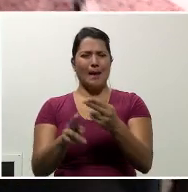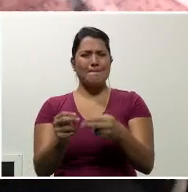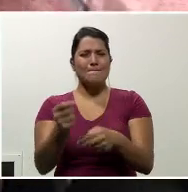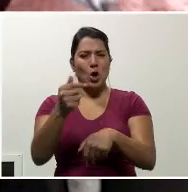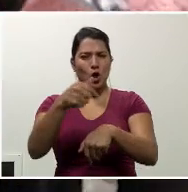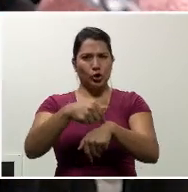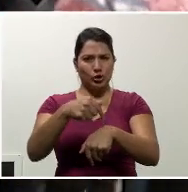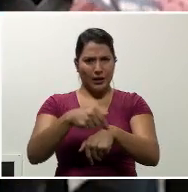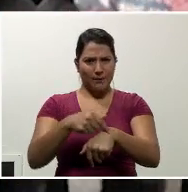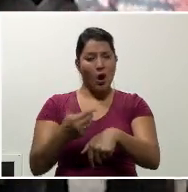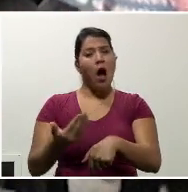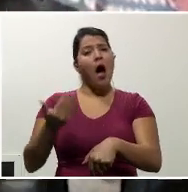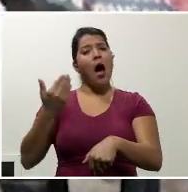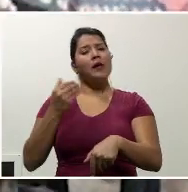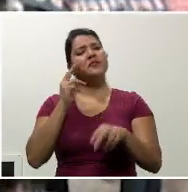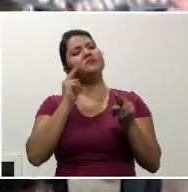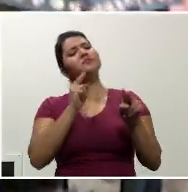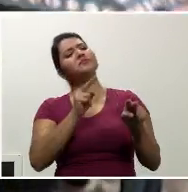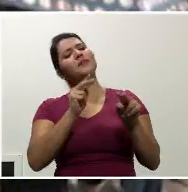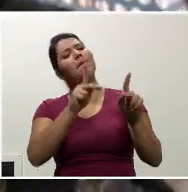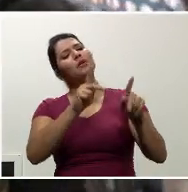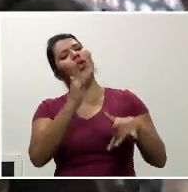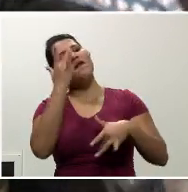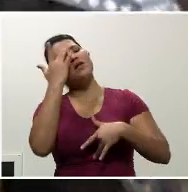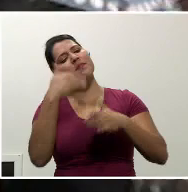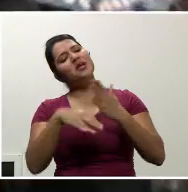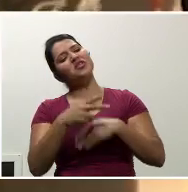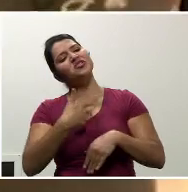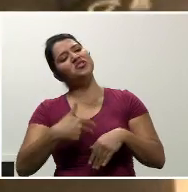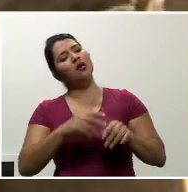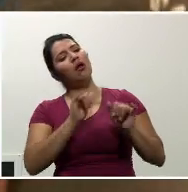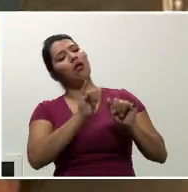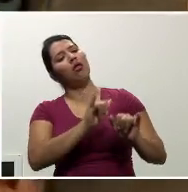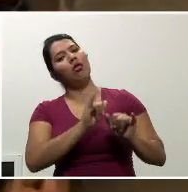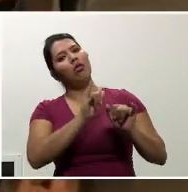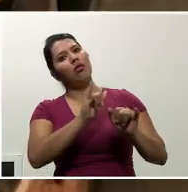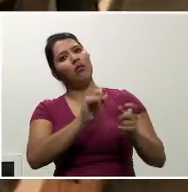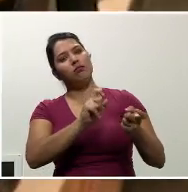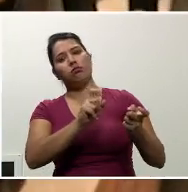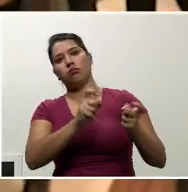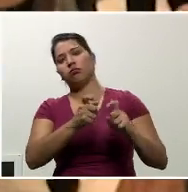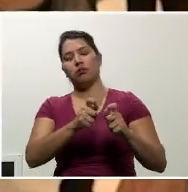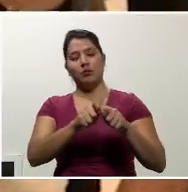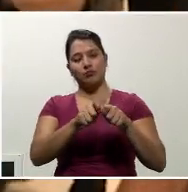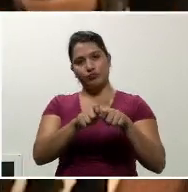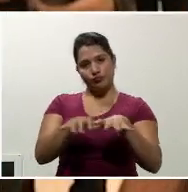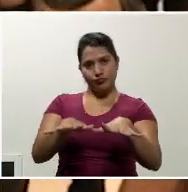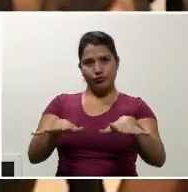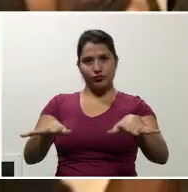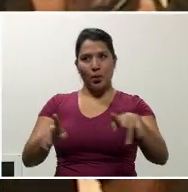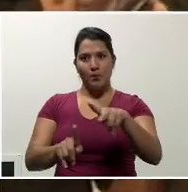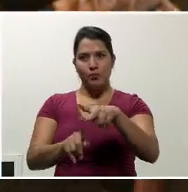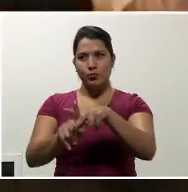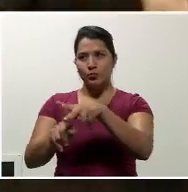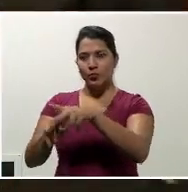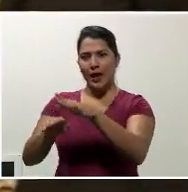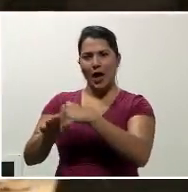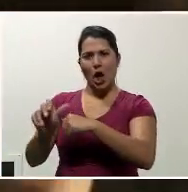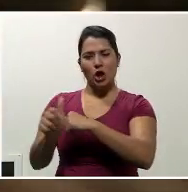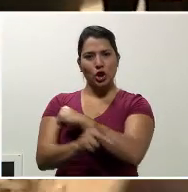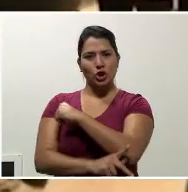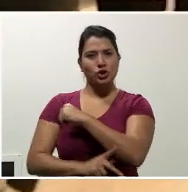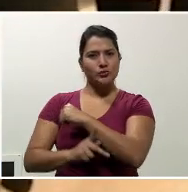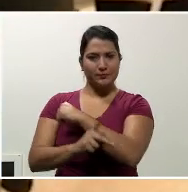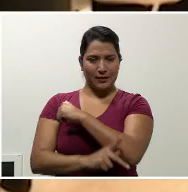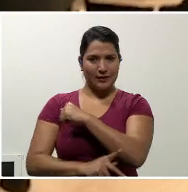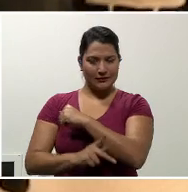de contemplar cómo los casos en China parecían contenerse y cómo en el resto del mundo los contagios